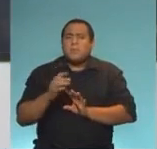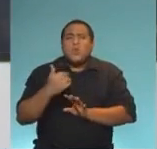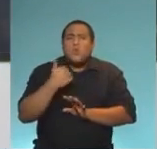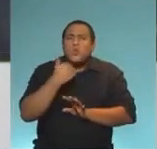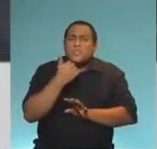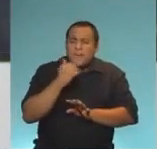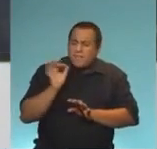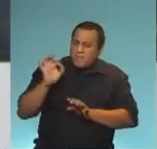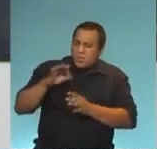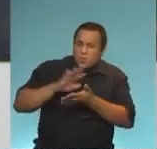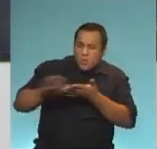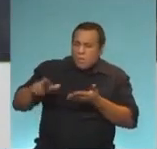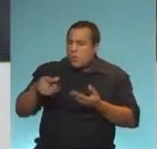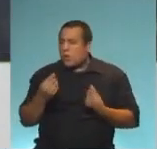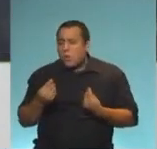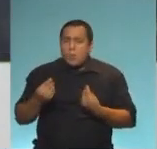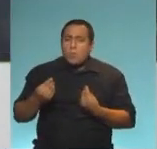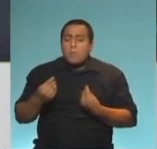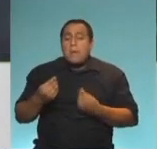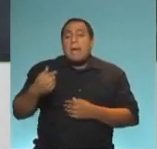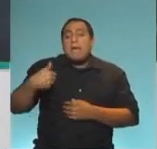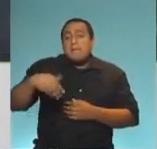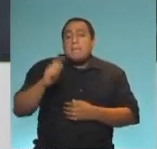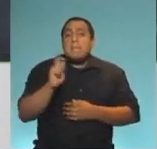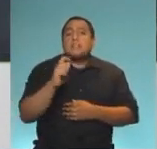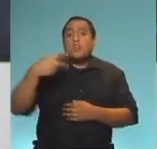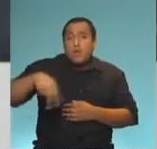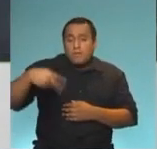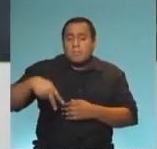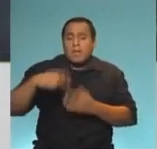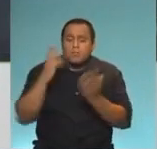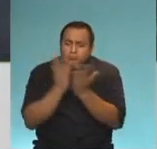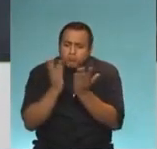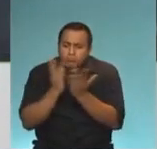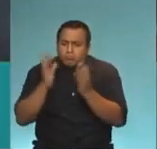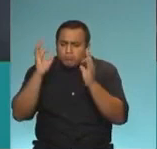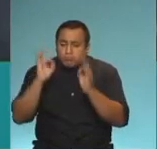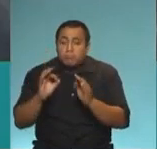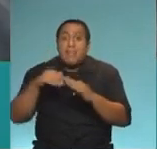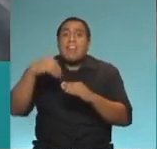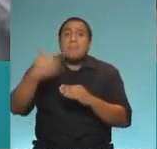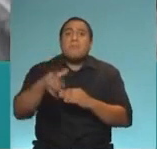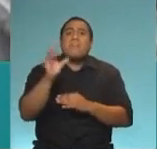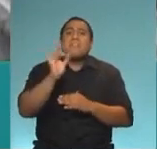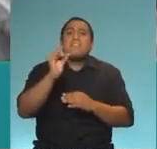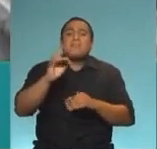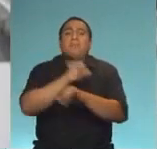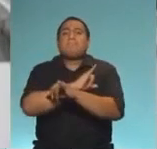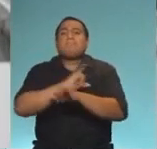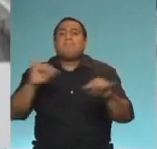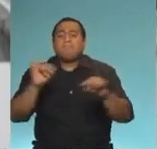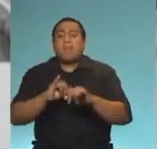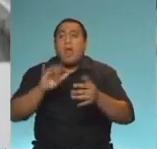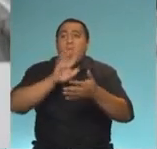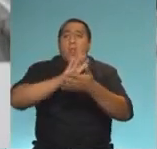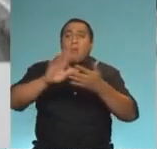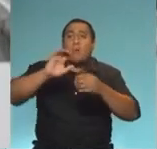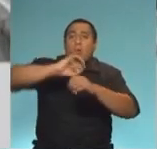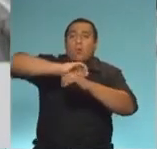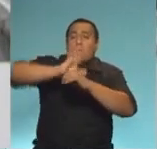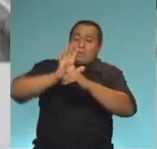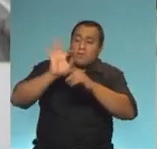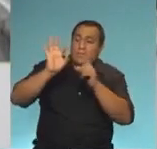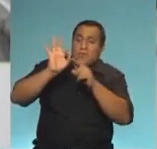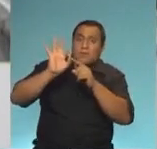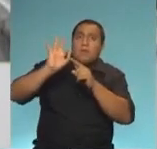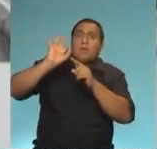podía producir. En noviembre se culminaron algunos estudios y en diciembre se comunicó que esta variante tenía